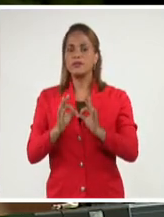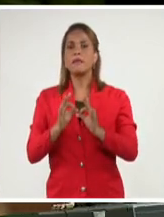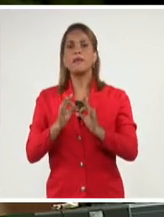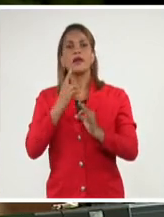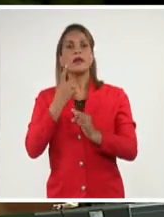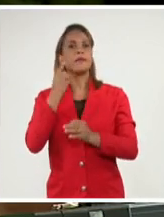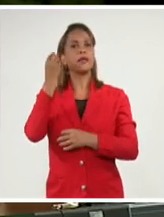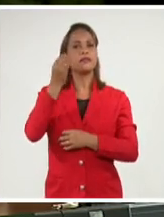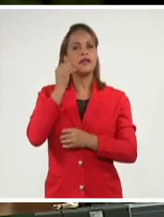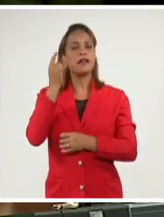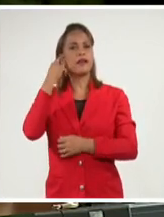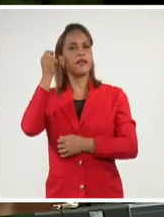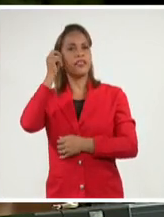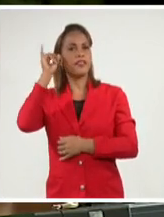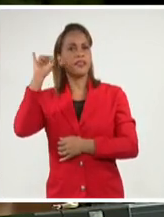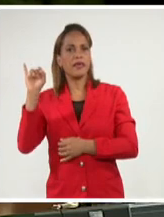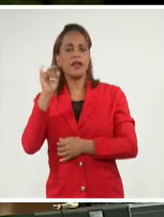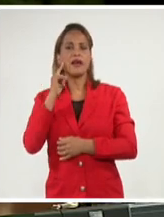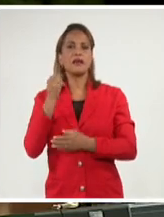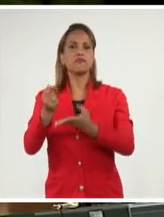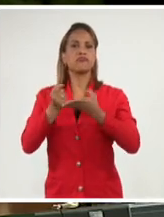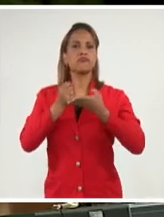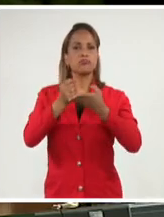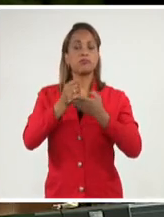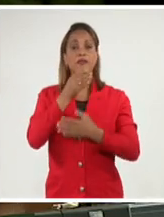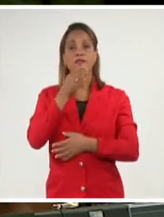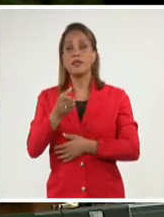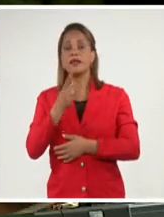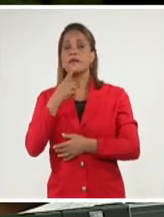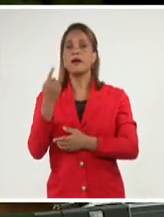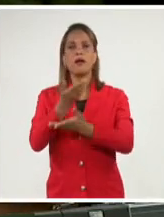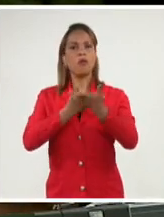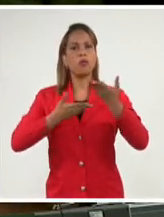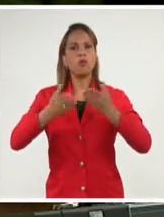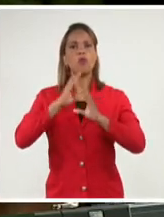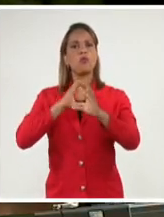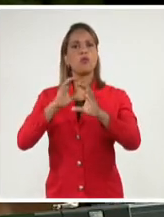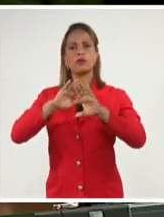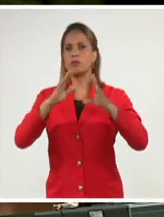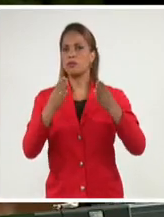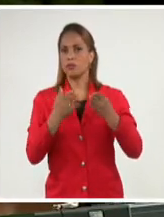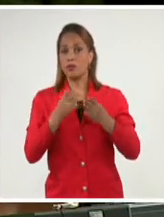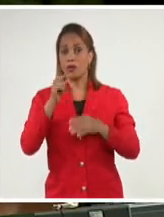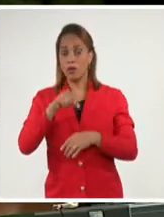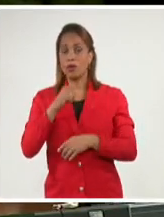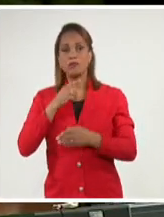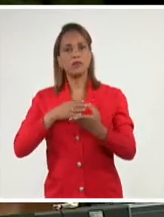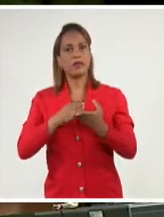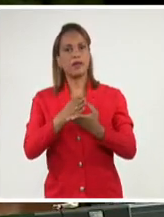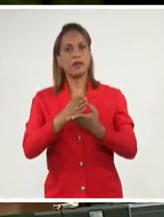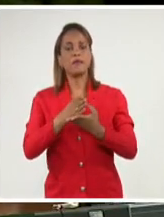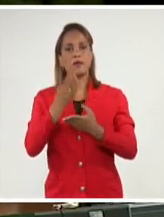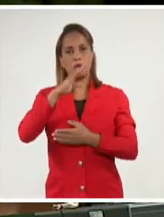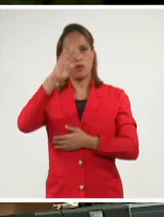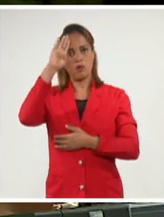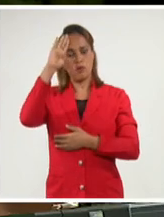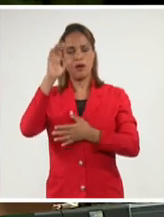ideas y aportes de Fidel para la disputa política comunicacional que aún hoy se vive en Cuba y América